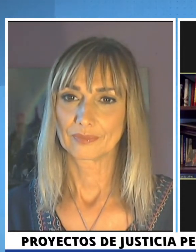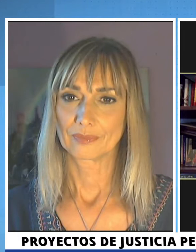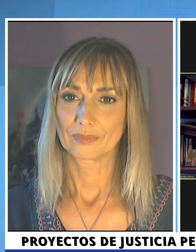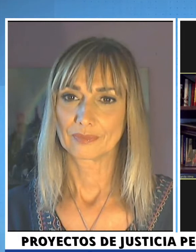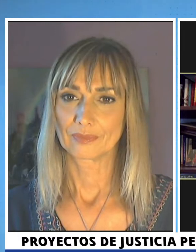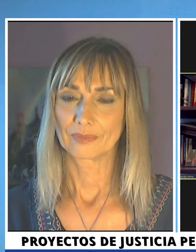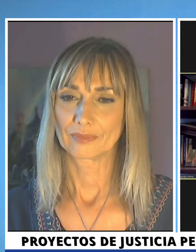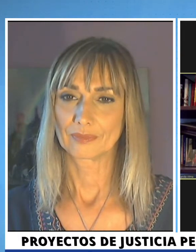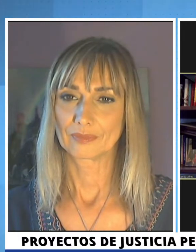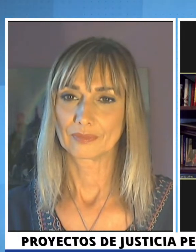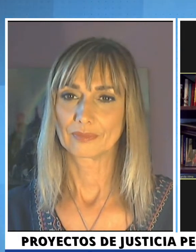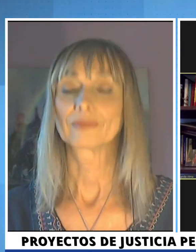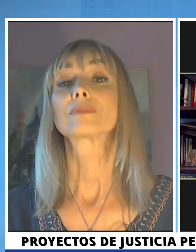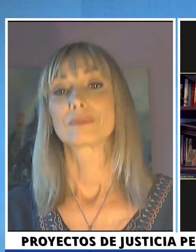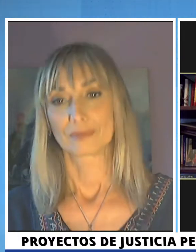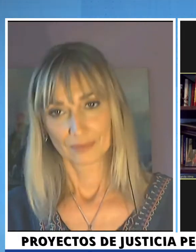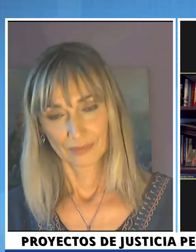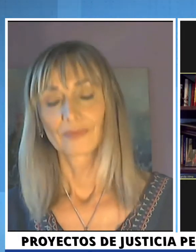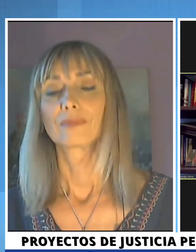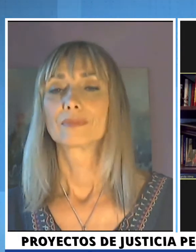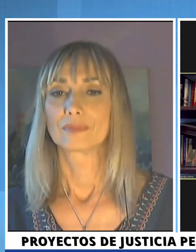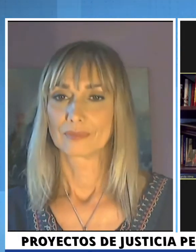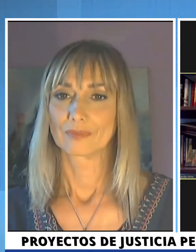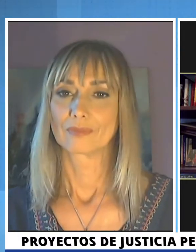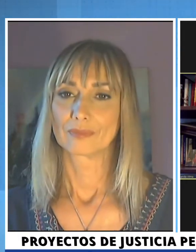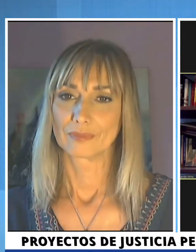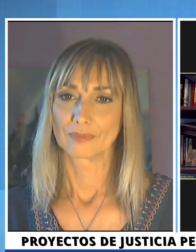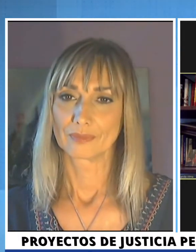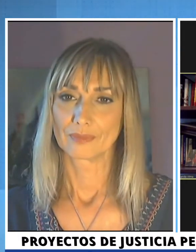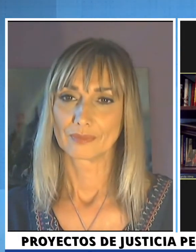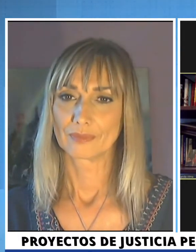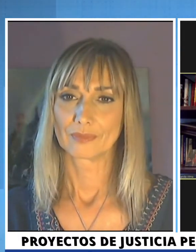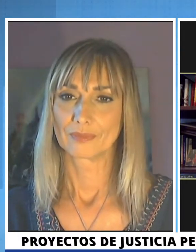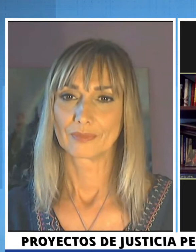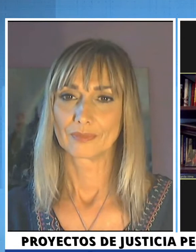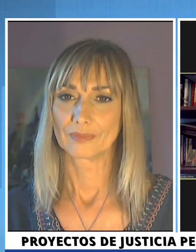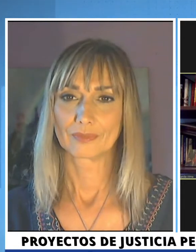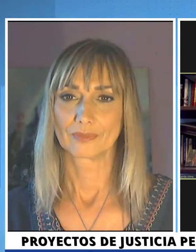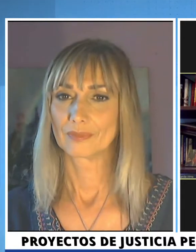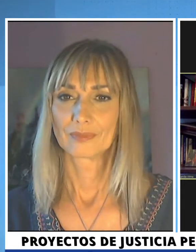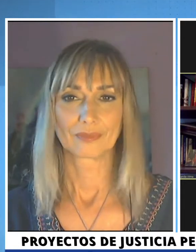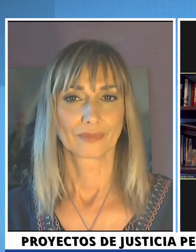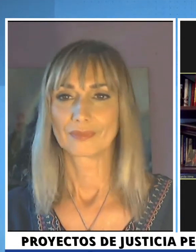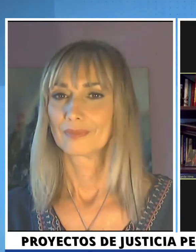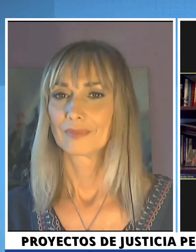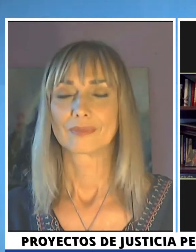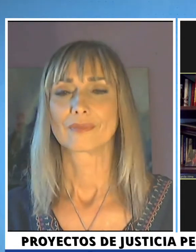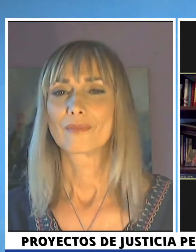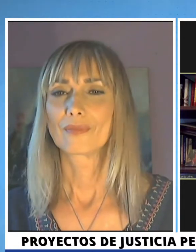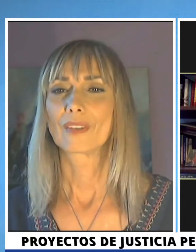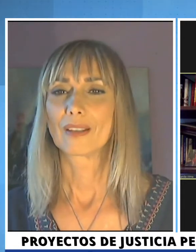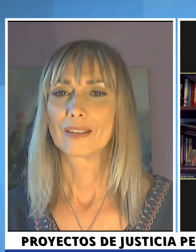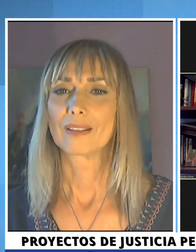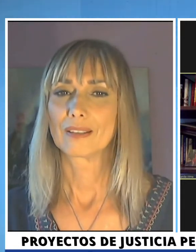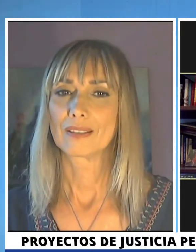la violencia letal, la violencia extrema, también es la violencia económica, simbólica, mediática, obstétrica, todas tipificadas en la ley, como